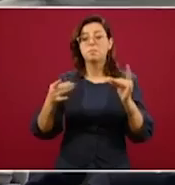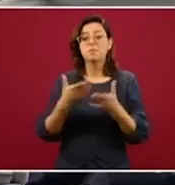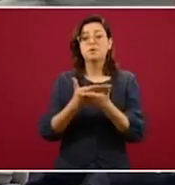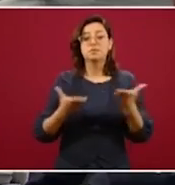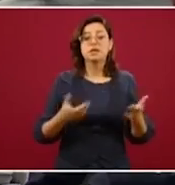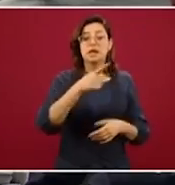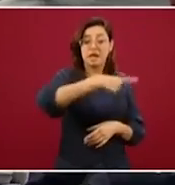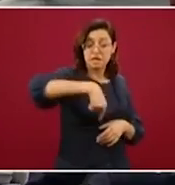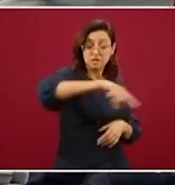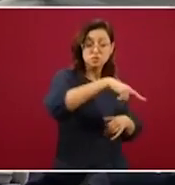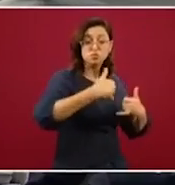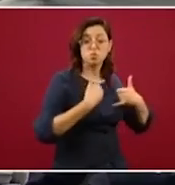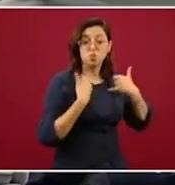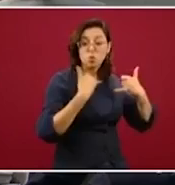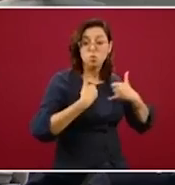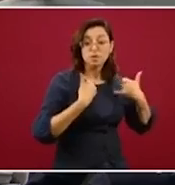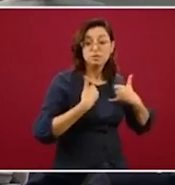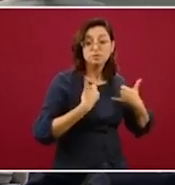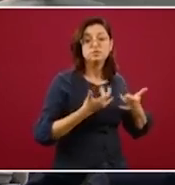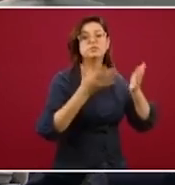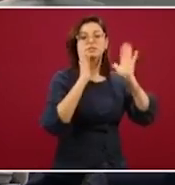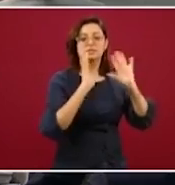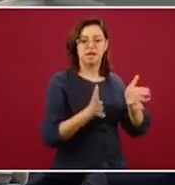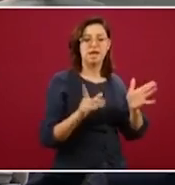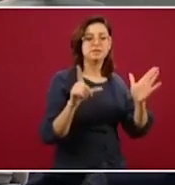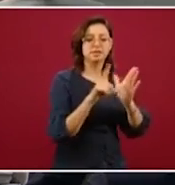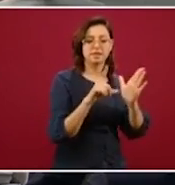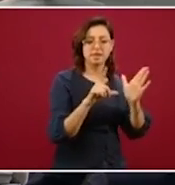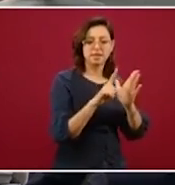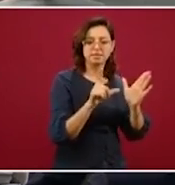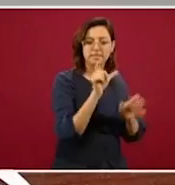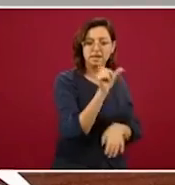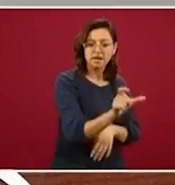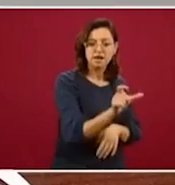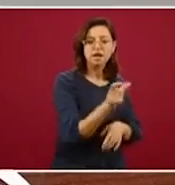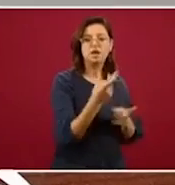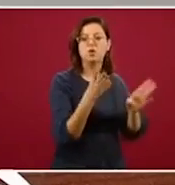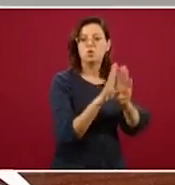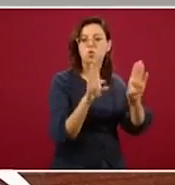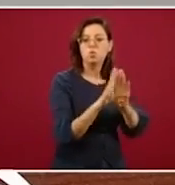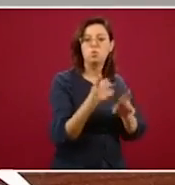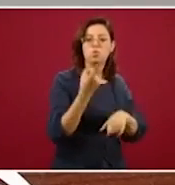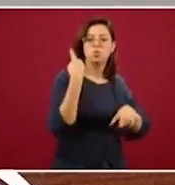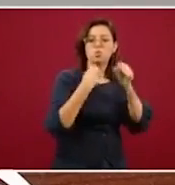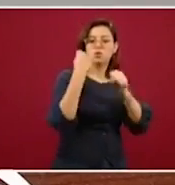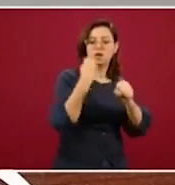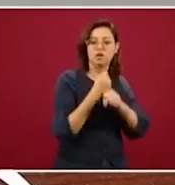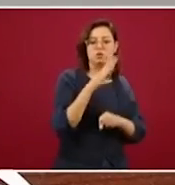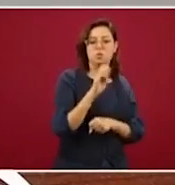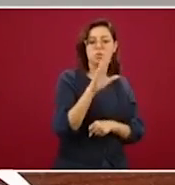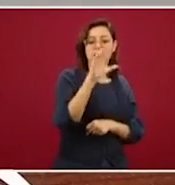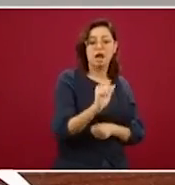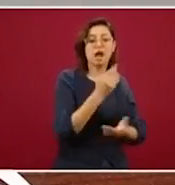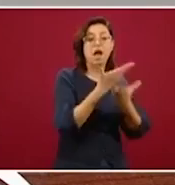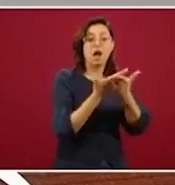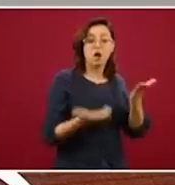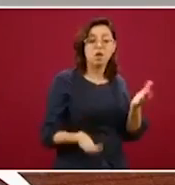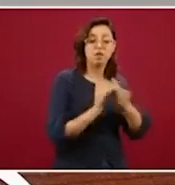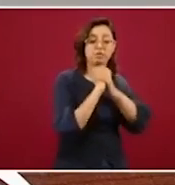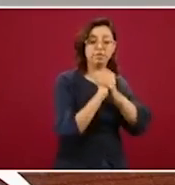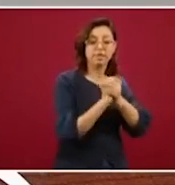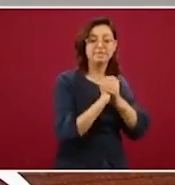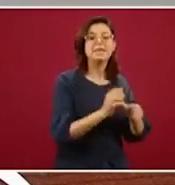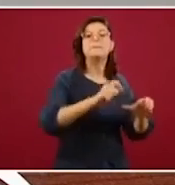los jóvenes ya tienen su tarjeta de cómo recibían la beca el año pasado. ¿Cómo van a recibir la tanda este